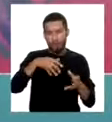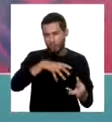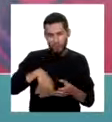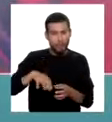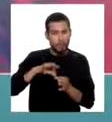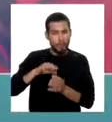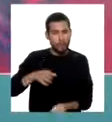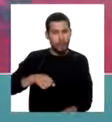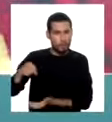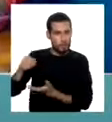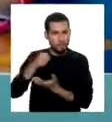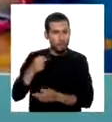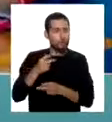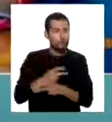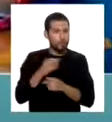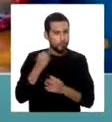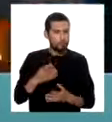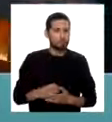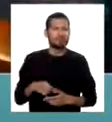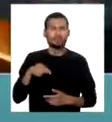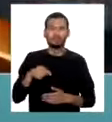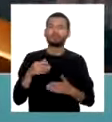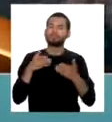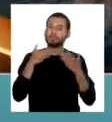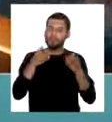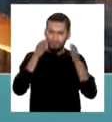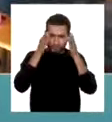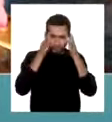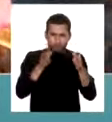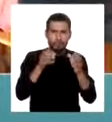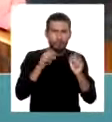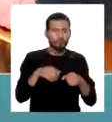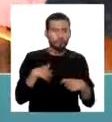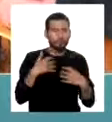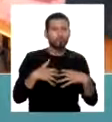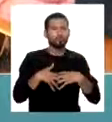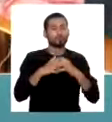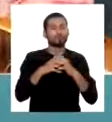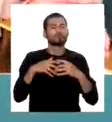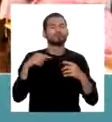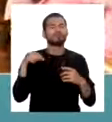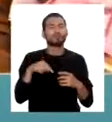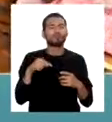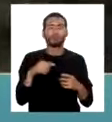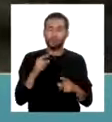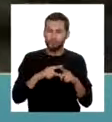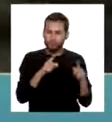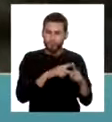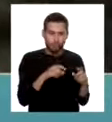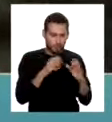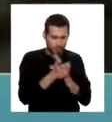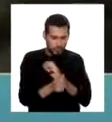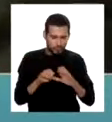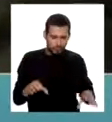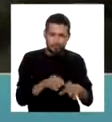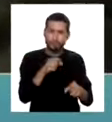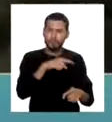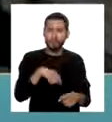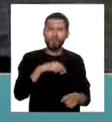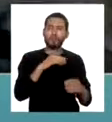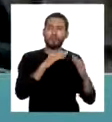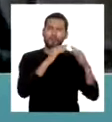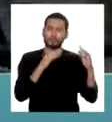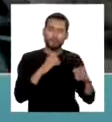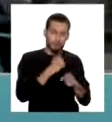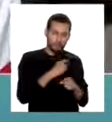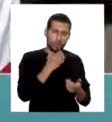uno, que tiene la orientación de fortalecer las capacidades productivas de estos hogares rurales